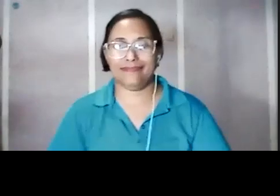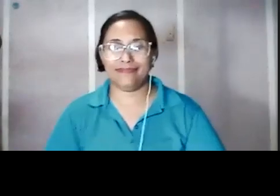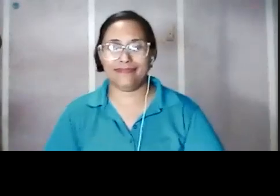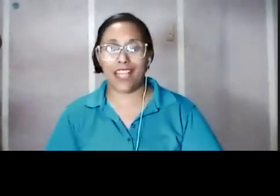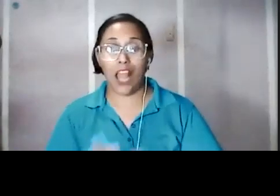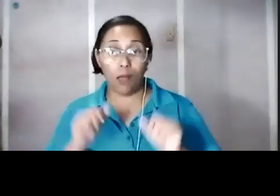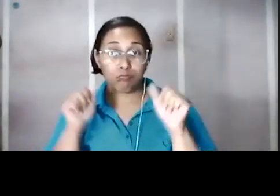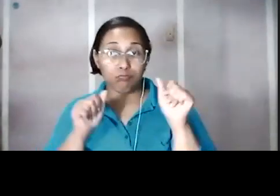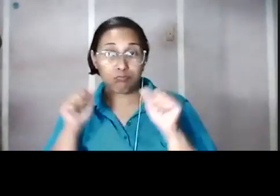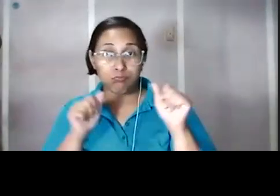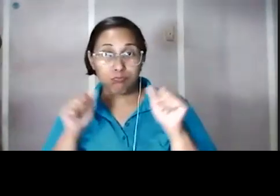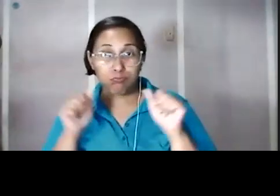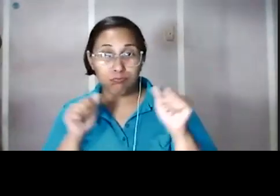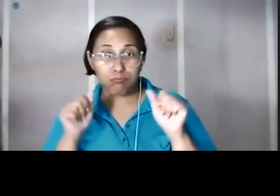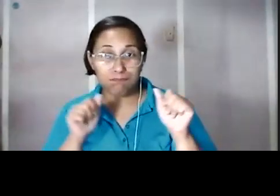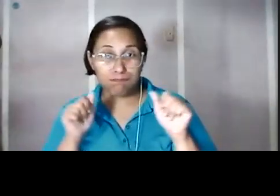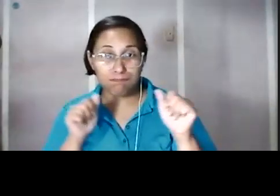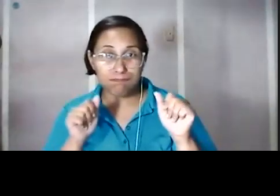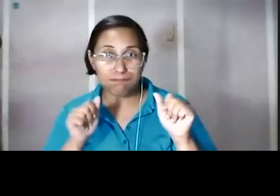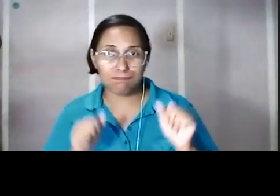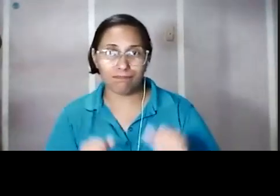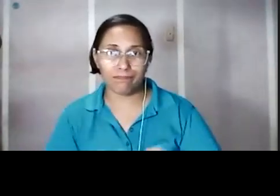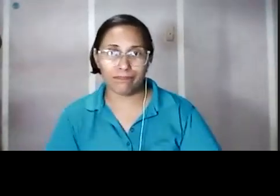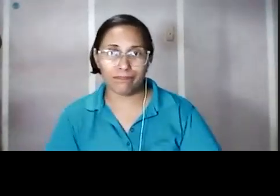la duda y que de